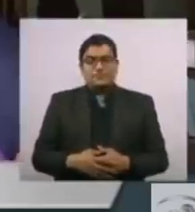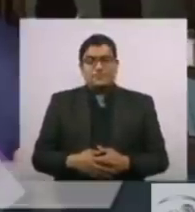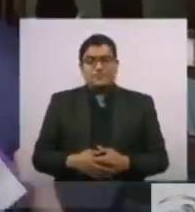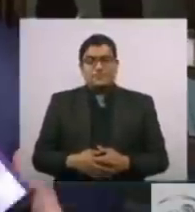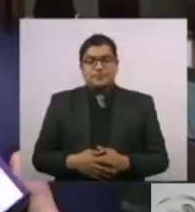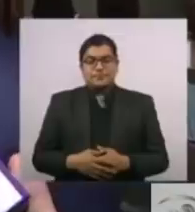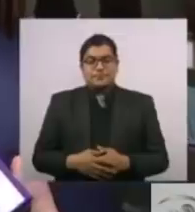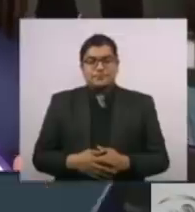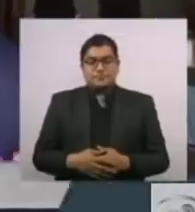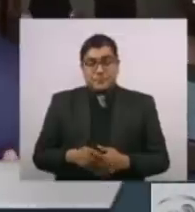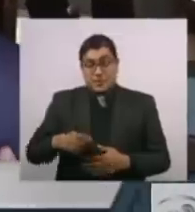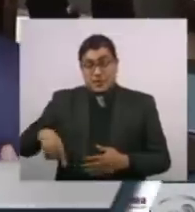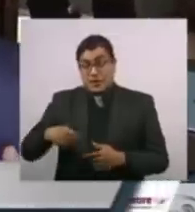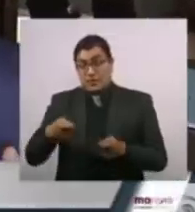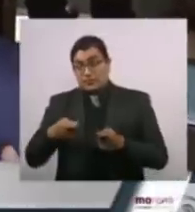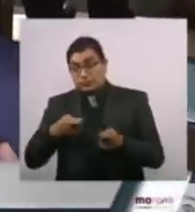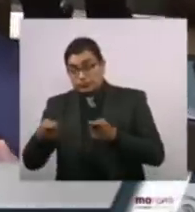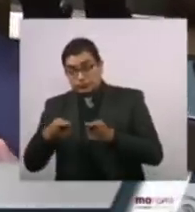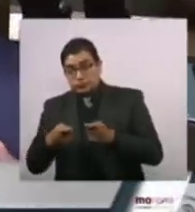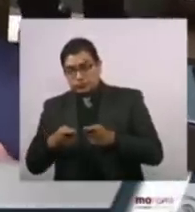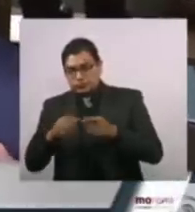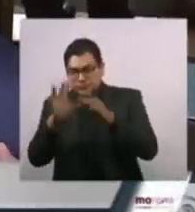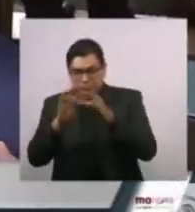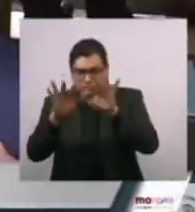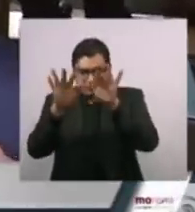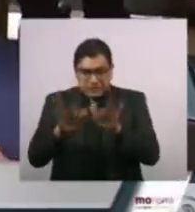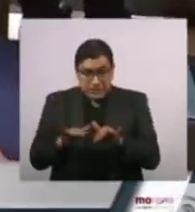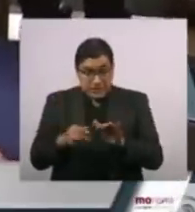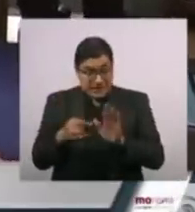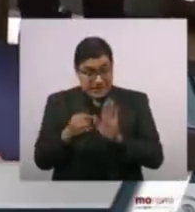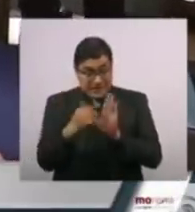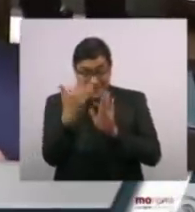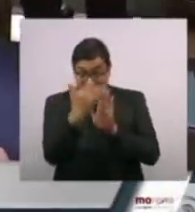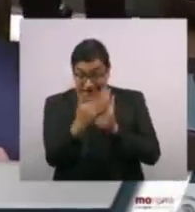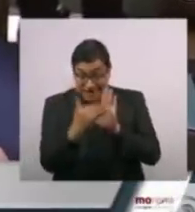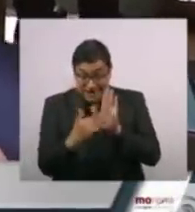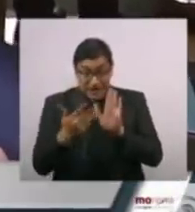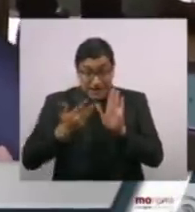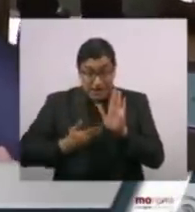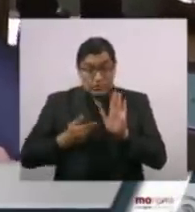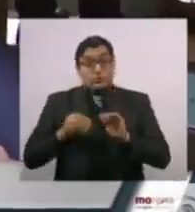La sección instructora no puede dar a conocer lo que está en el expediente,